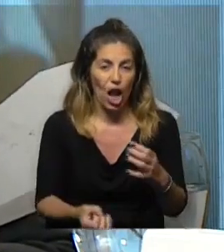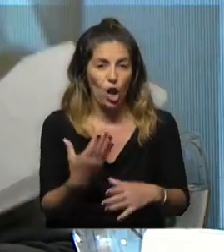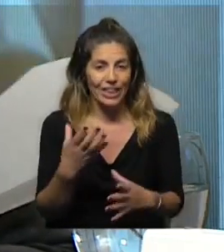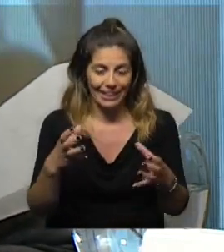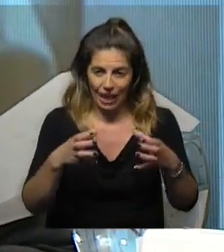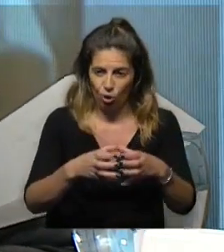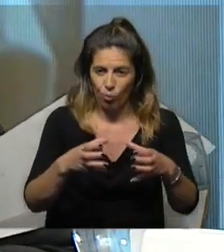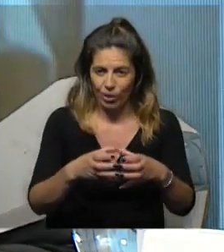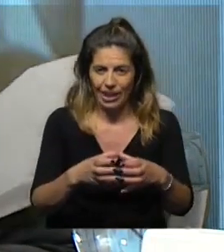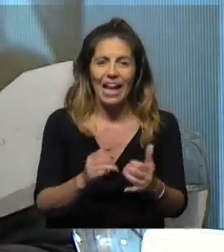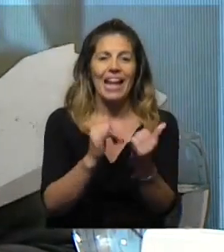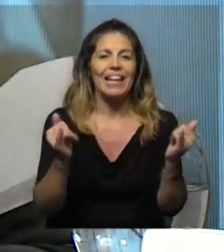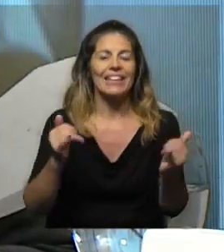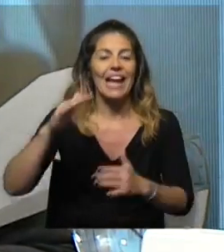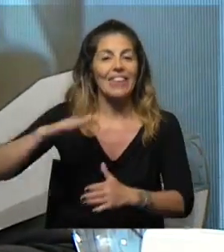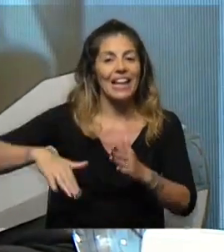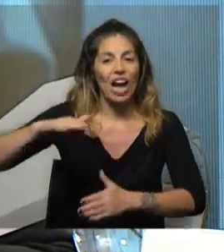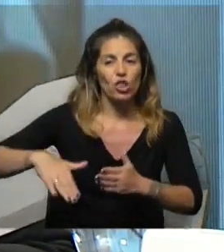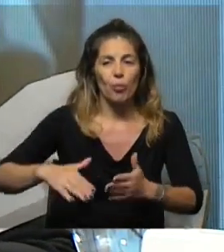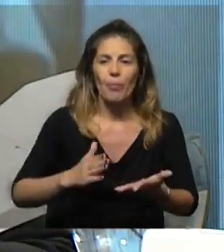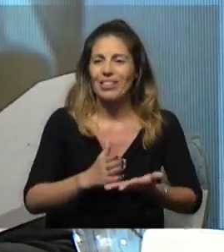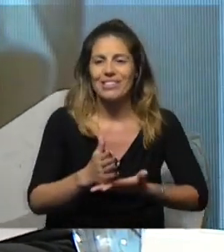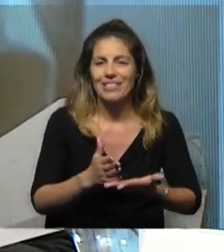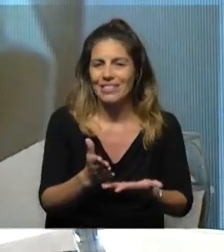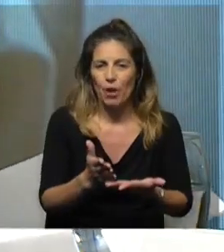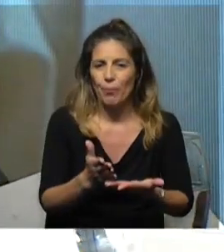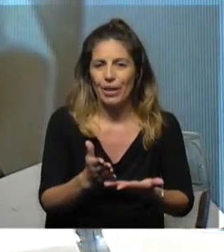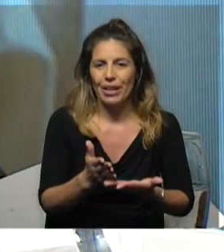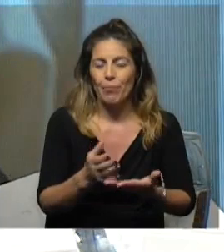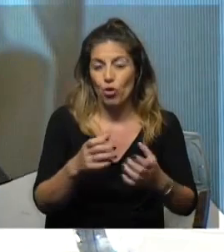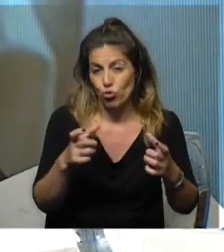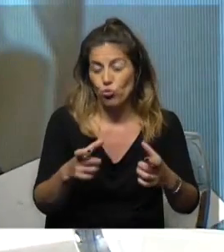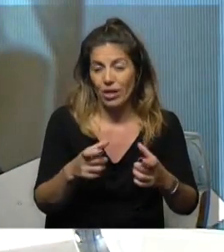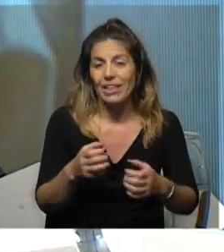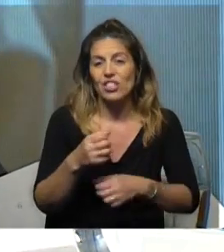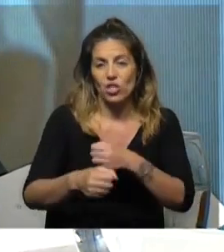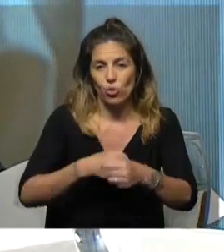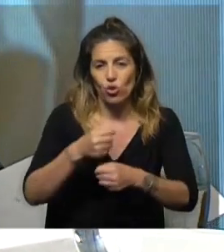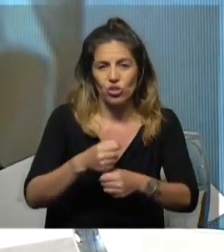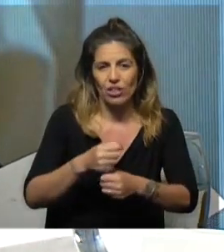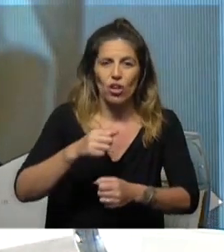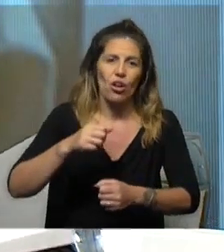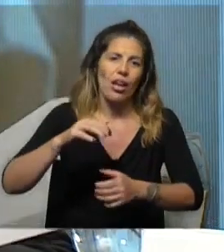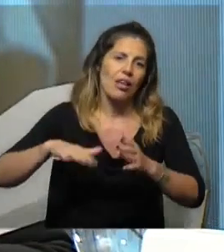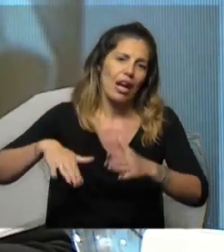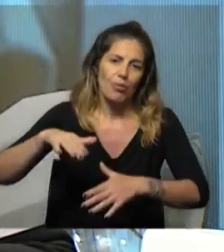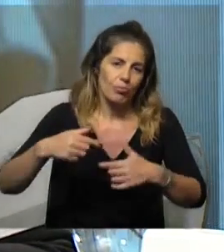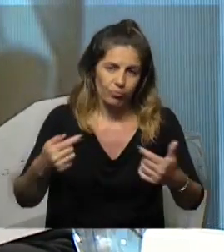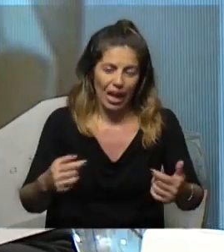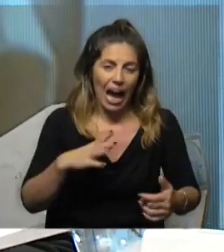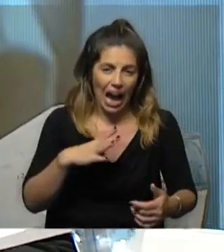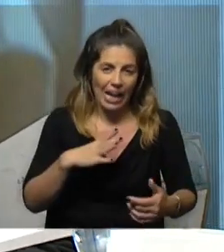la comunidad no el día del candombe bueno por como decía siempre estamos muy o por lo menos por suerte ya desde unos años tenemos la llamada del día del cantón y demás